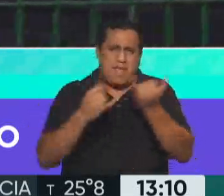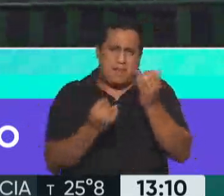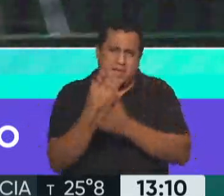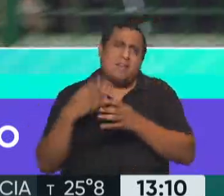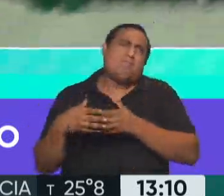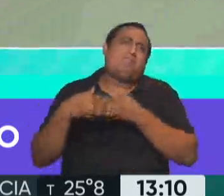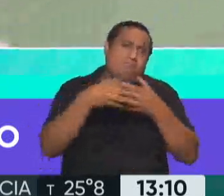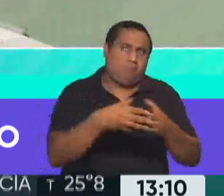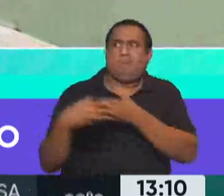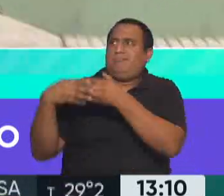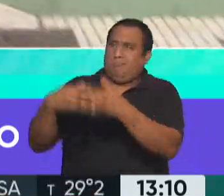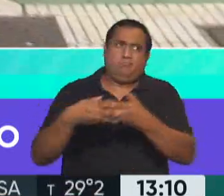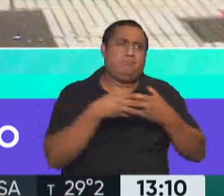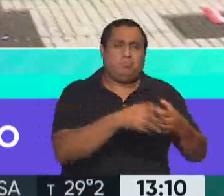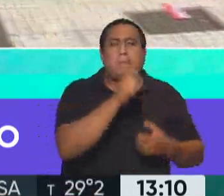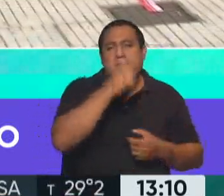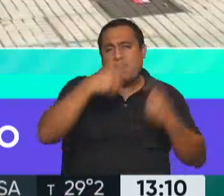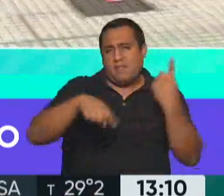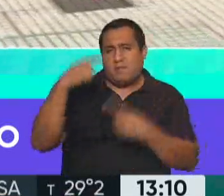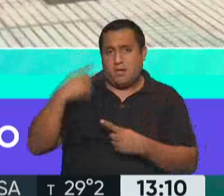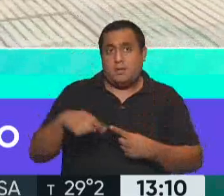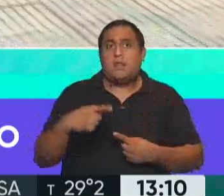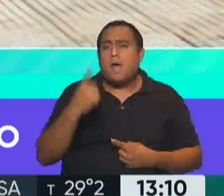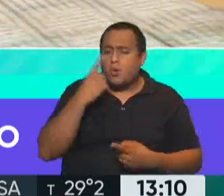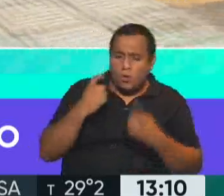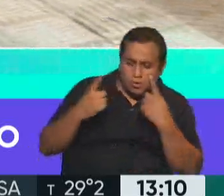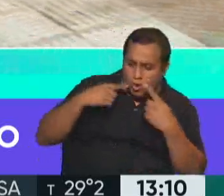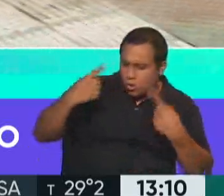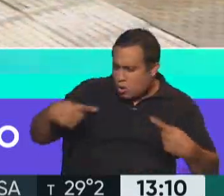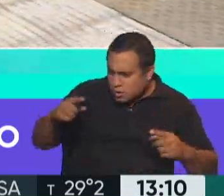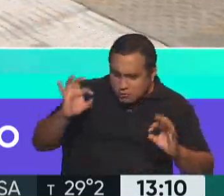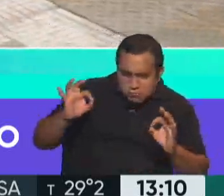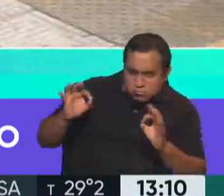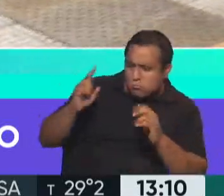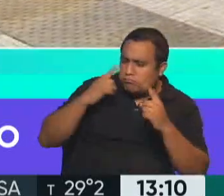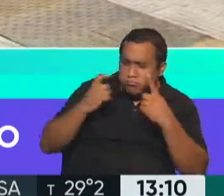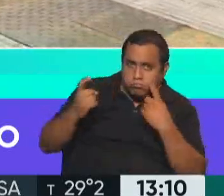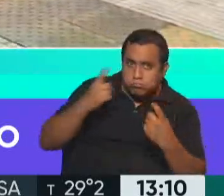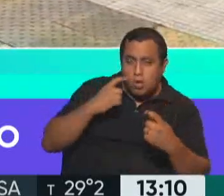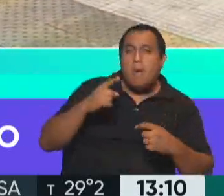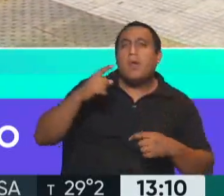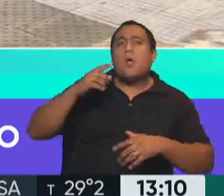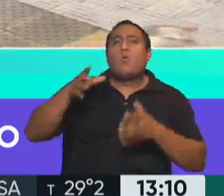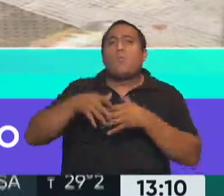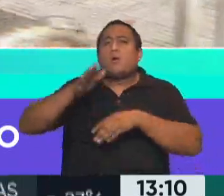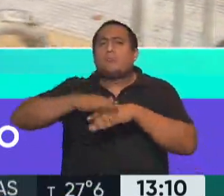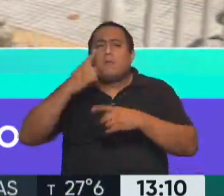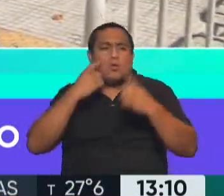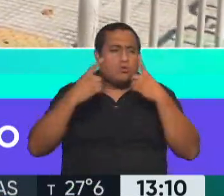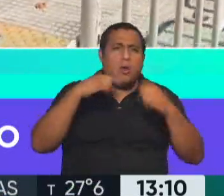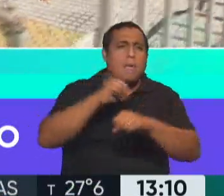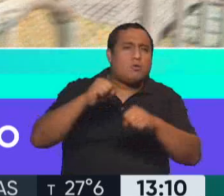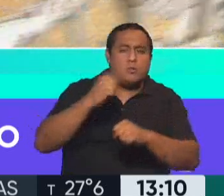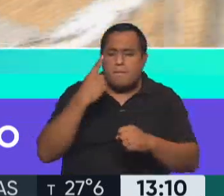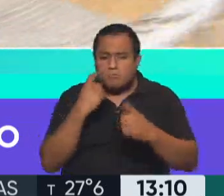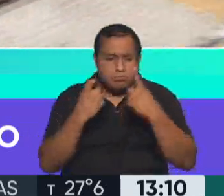supuesto, se han llevado adelante un chequeo de nuestras pertenencias. Ha estado aquí la brigada de explosivos, que por ejemplo ustedes pueden ver que